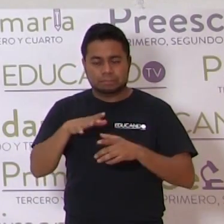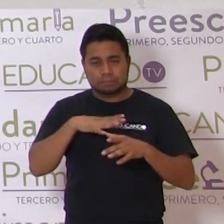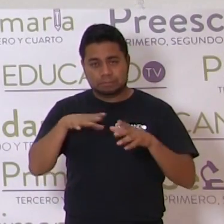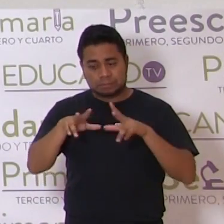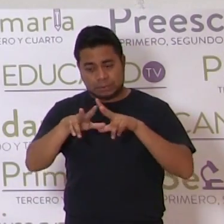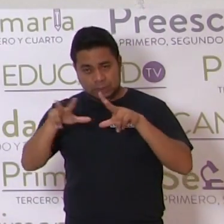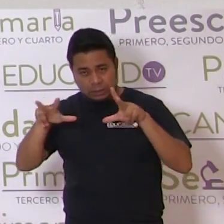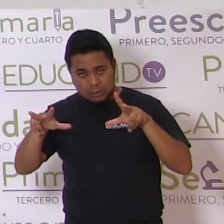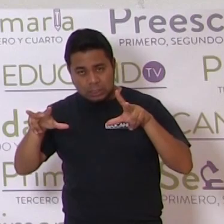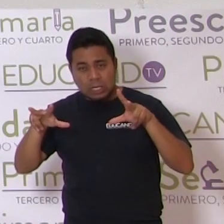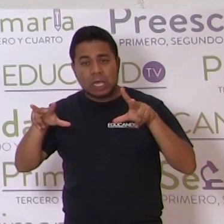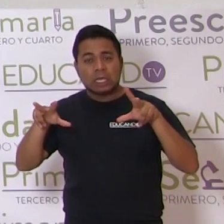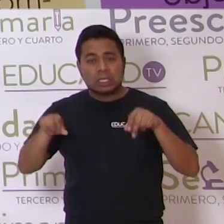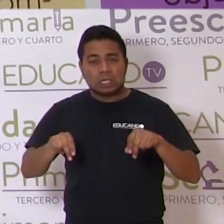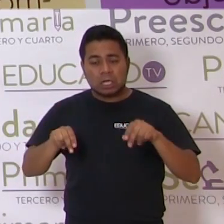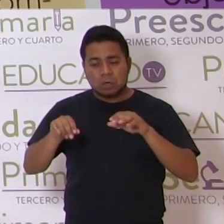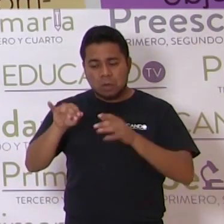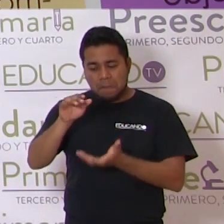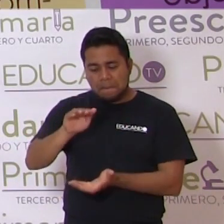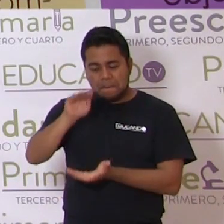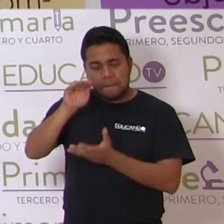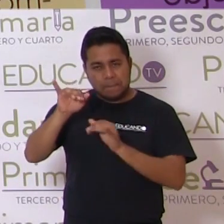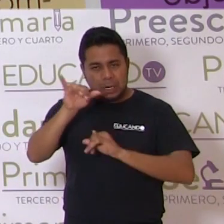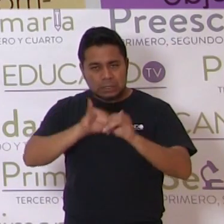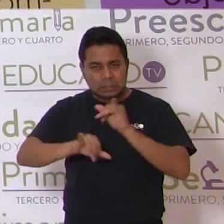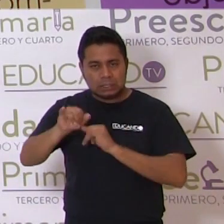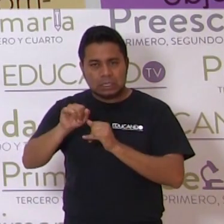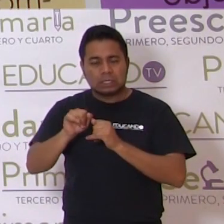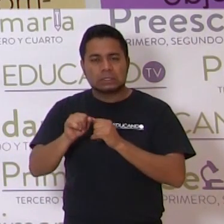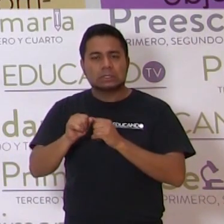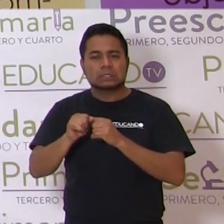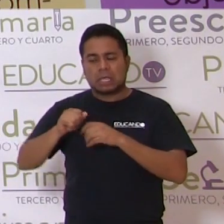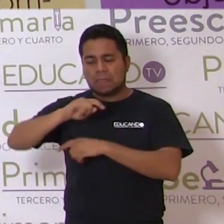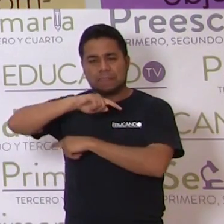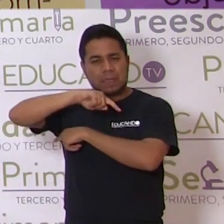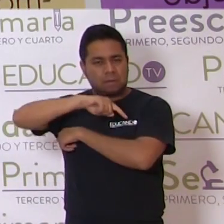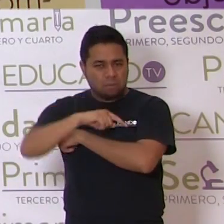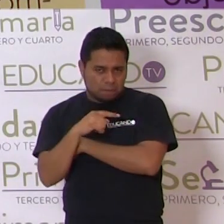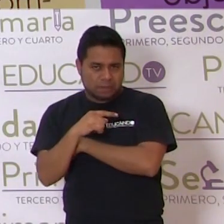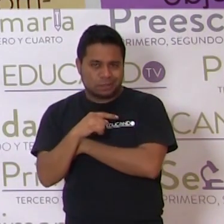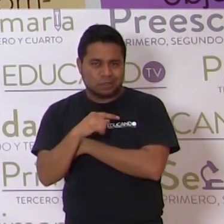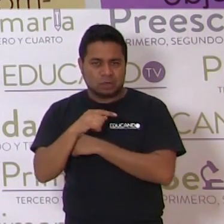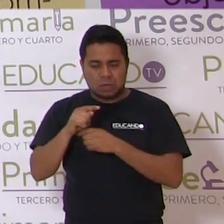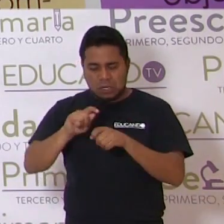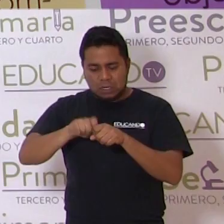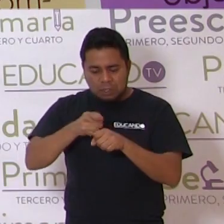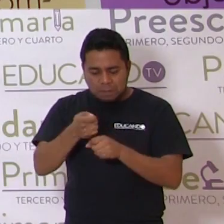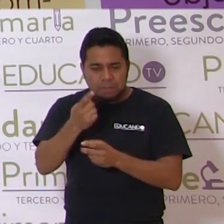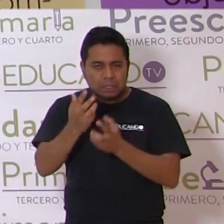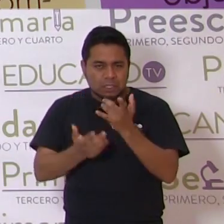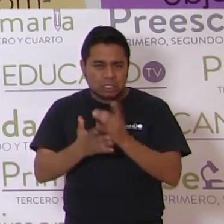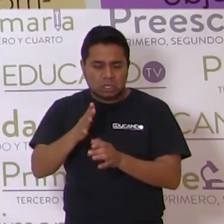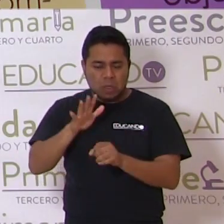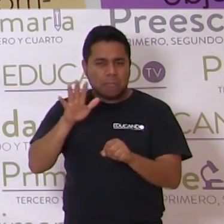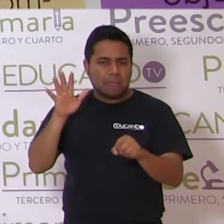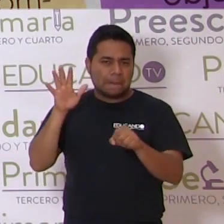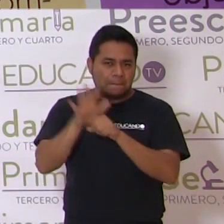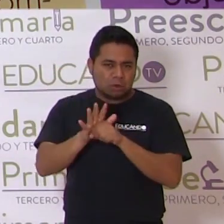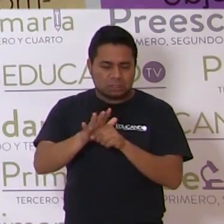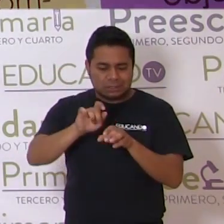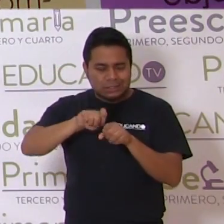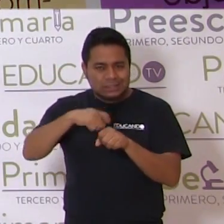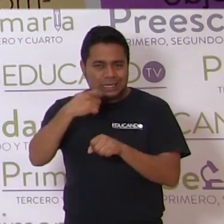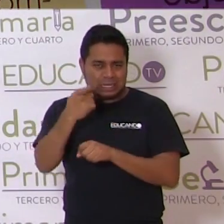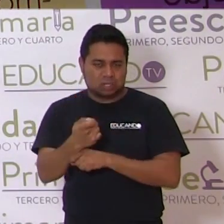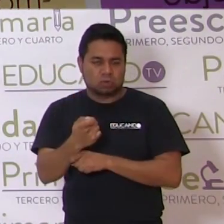matraz, termómetro, mechero, globo, tapón y cerillos. ¿Qué estamos observando? Que